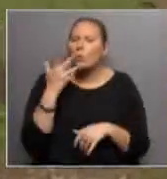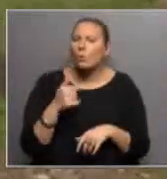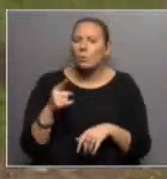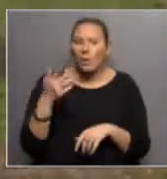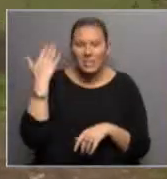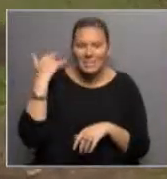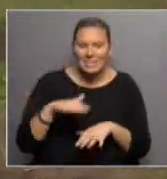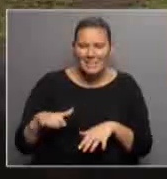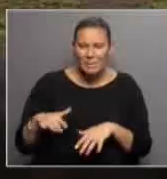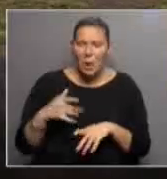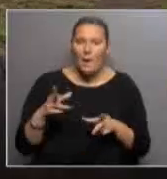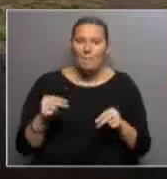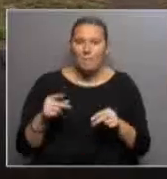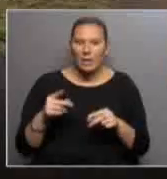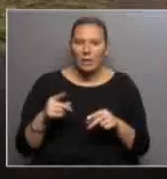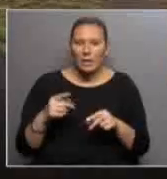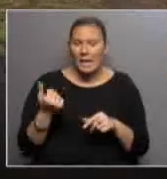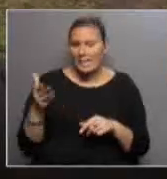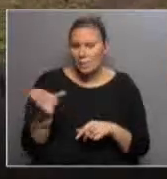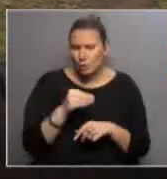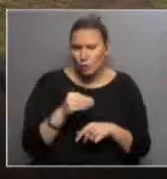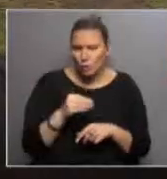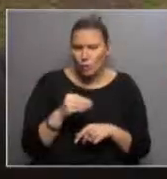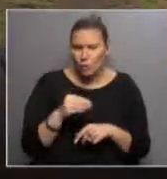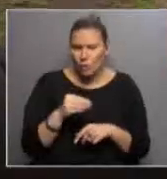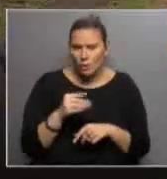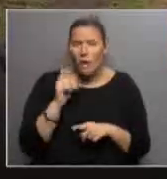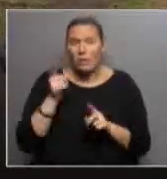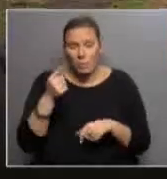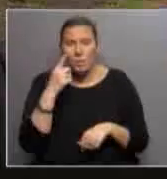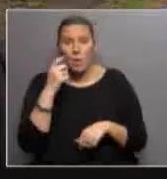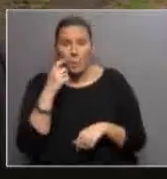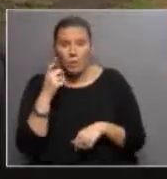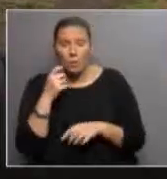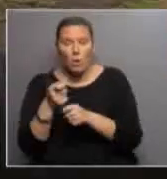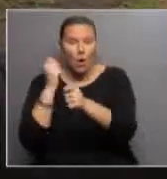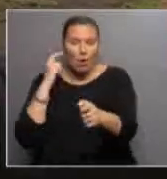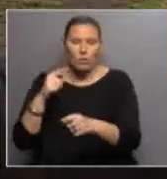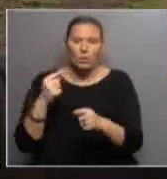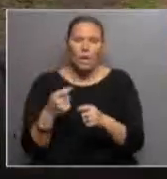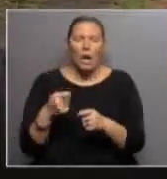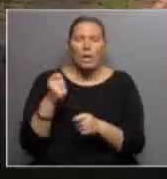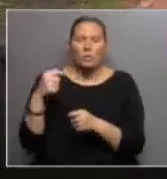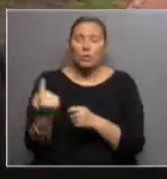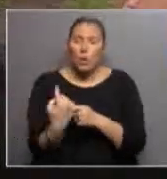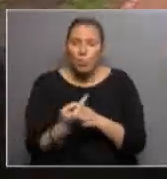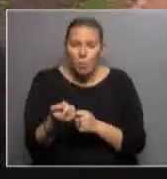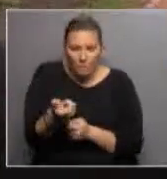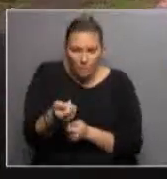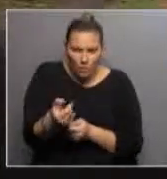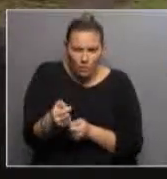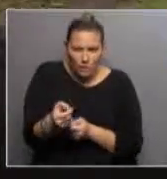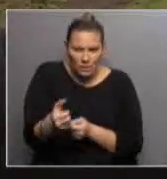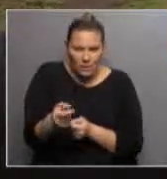pensaban en tu infancia? Ah, la verdad que casi todos, y hasta de varón. La onda, el trompo, la bolita y,